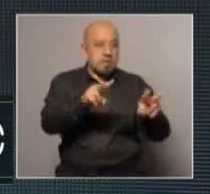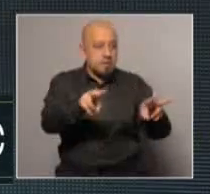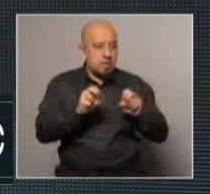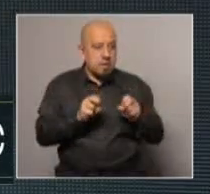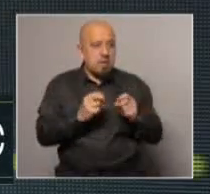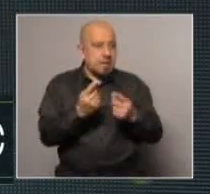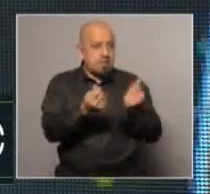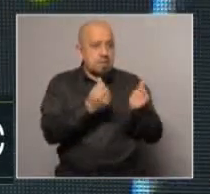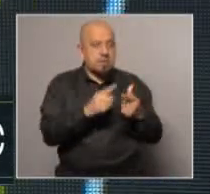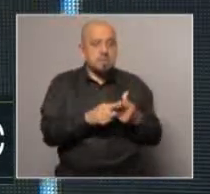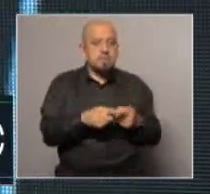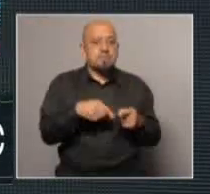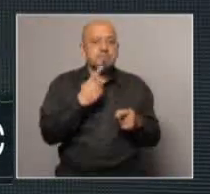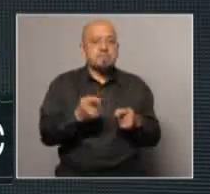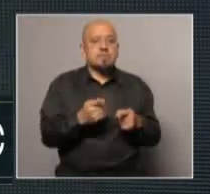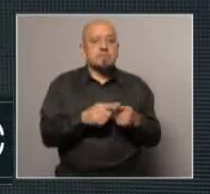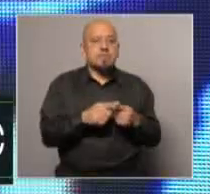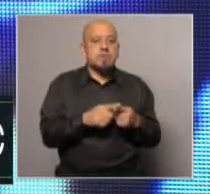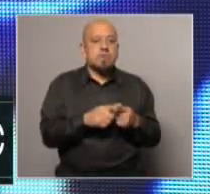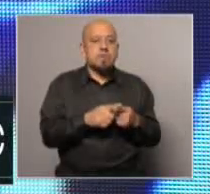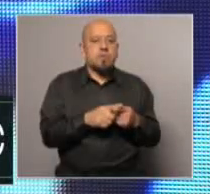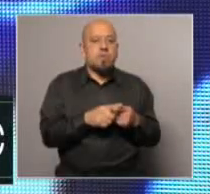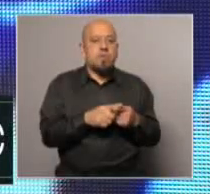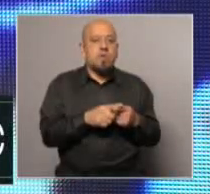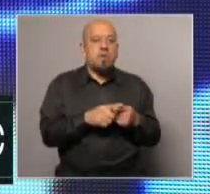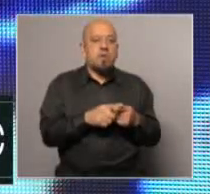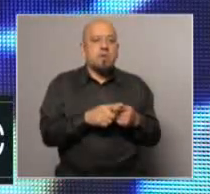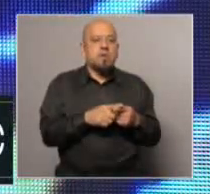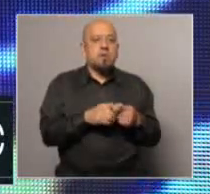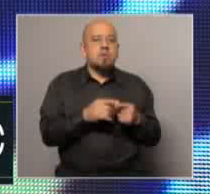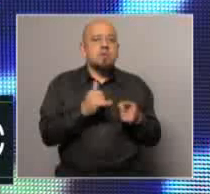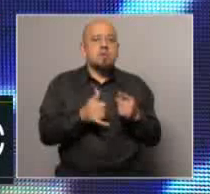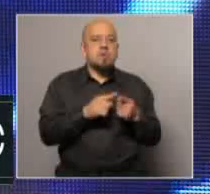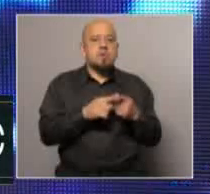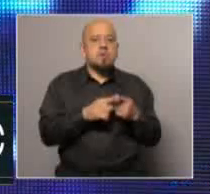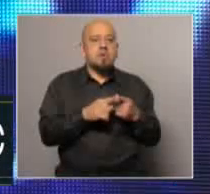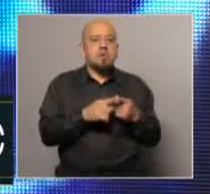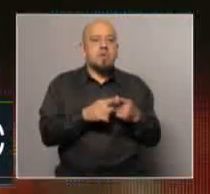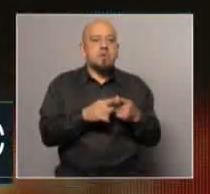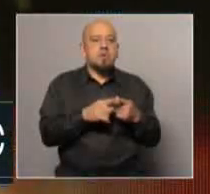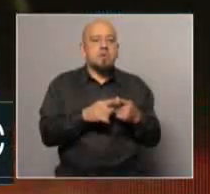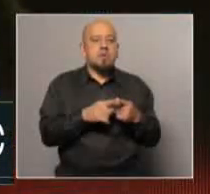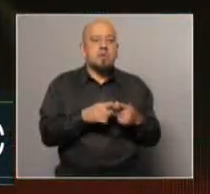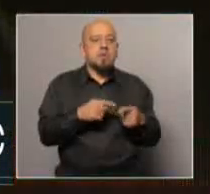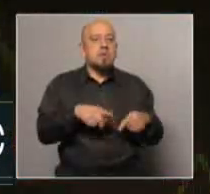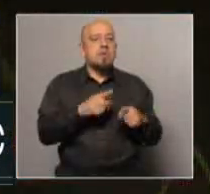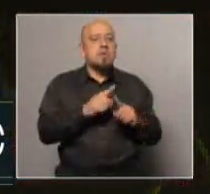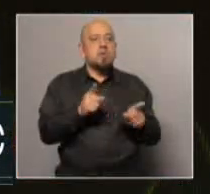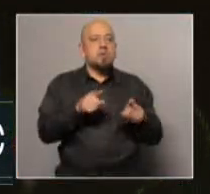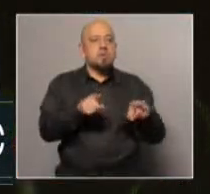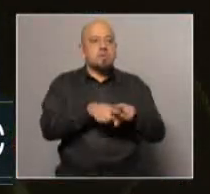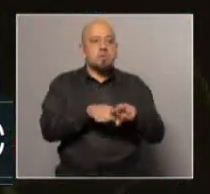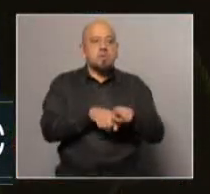Hay más la otra es que el cannabis tiene una fuerte impronta estacional. No es lo mismo